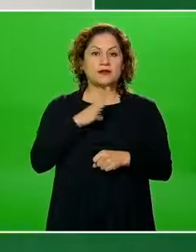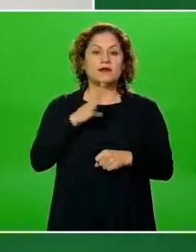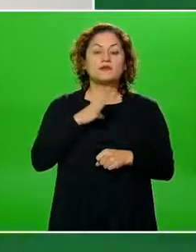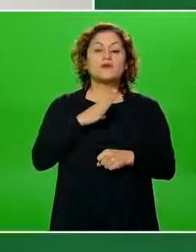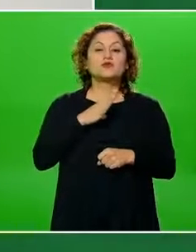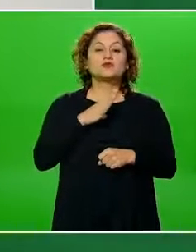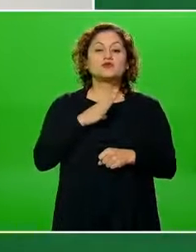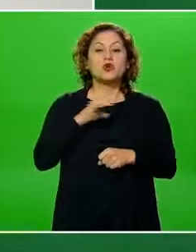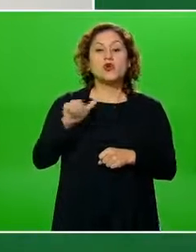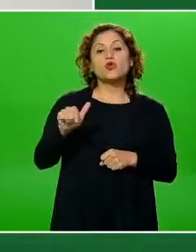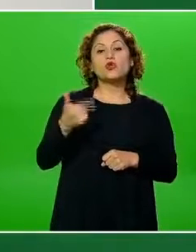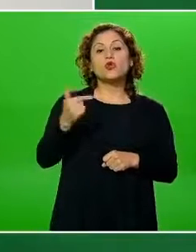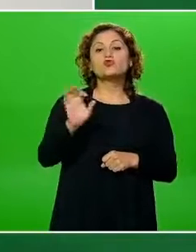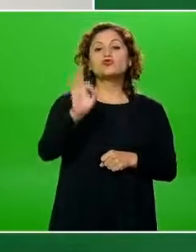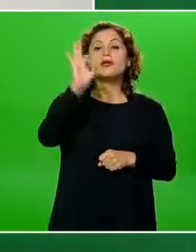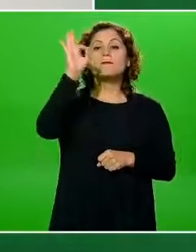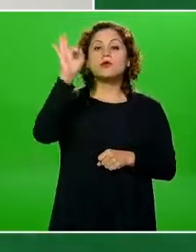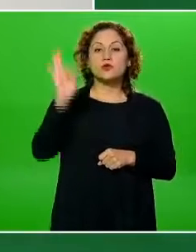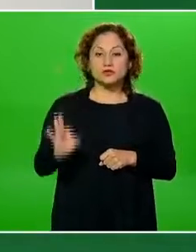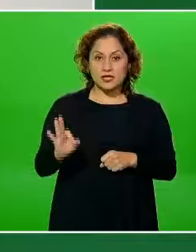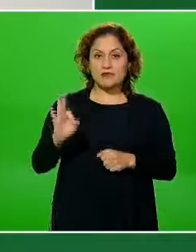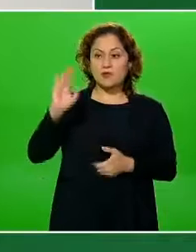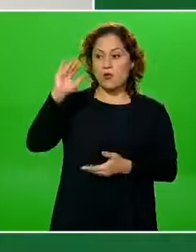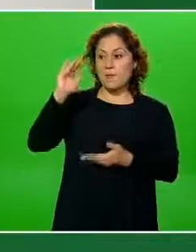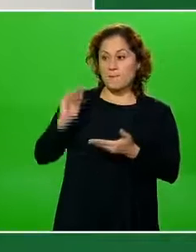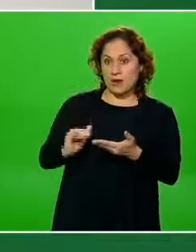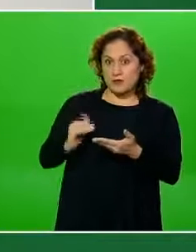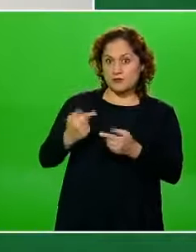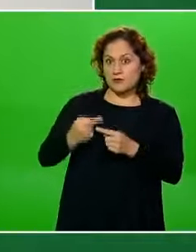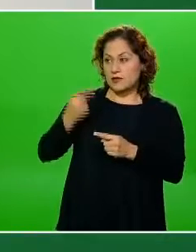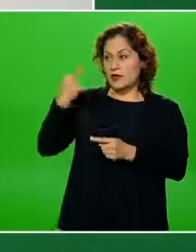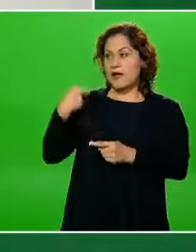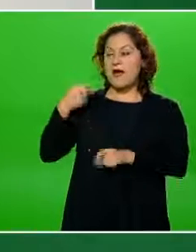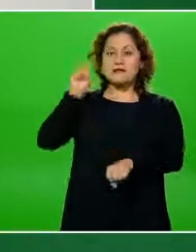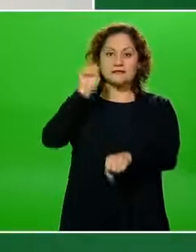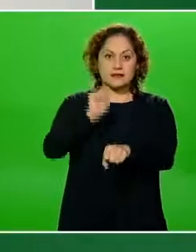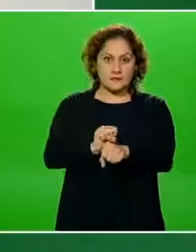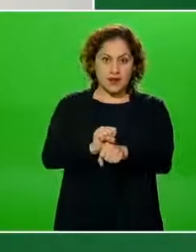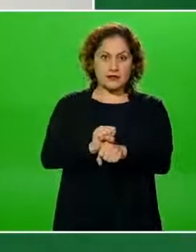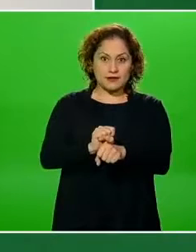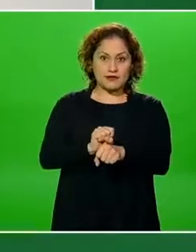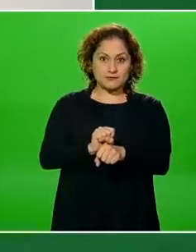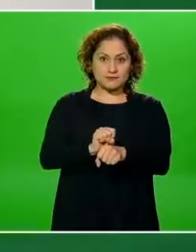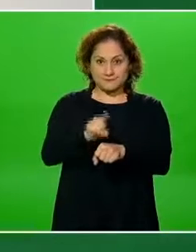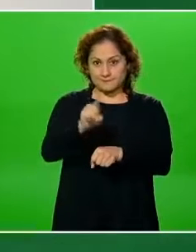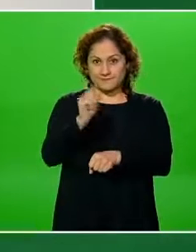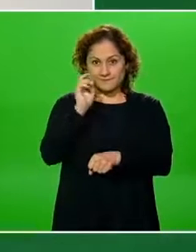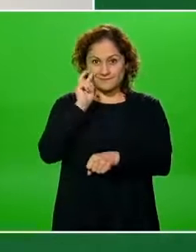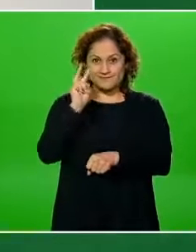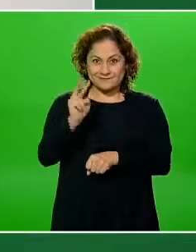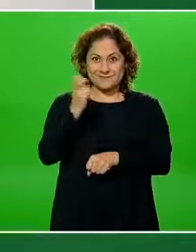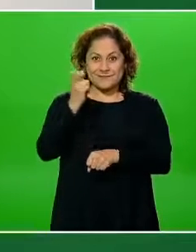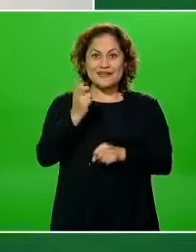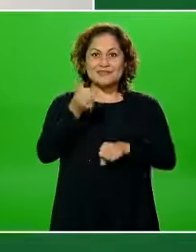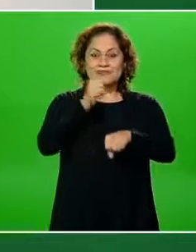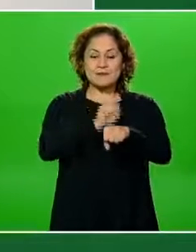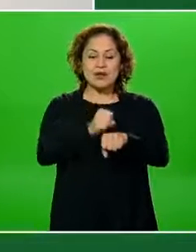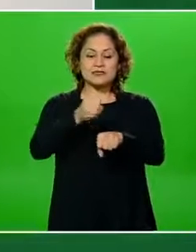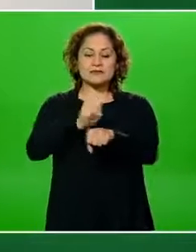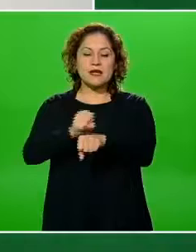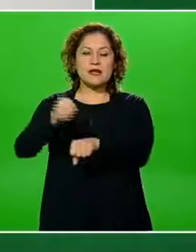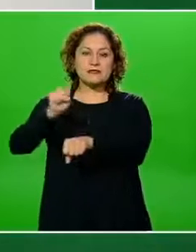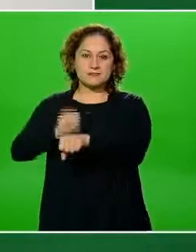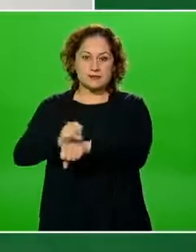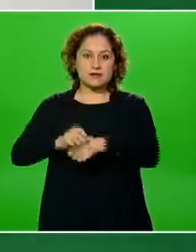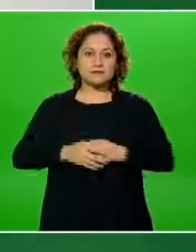12% con respecto a la semana epidemiológica anterior. Recordar que esta gráfica la podemos ver por semana epidemiológica. Si